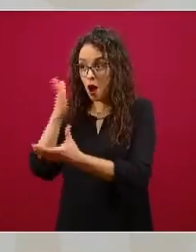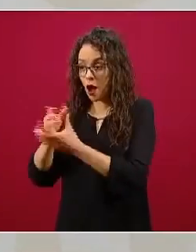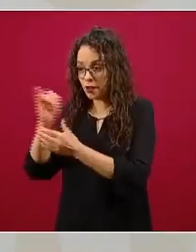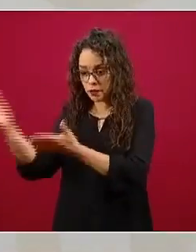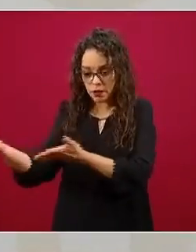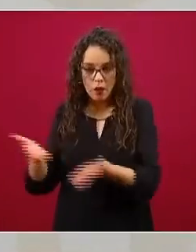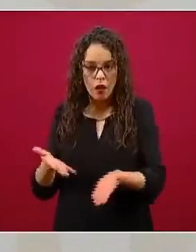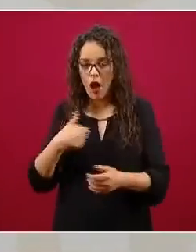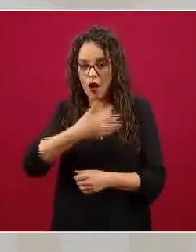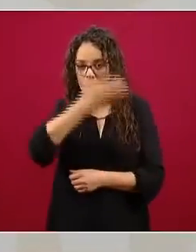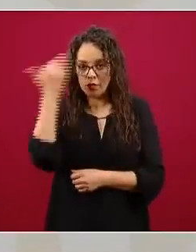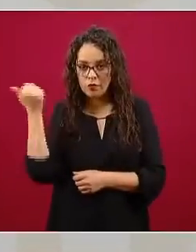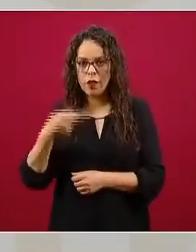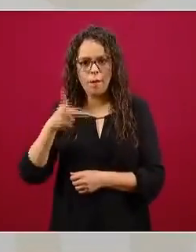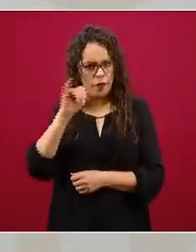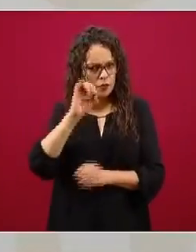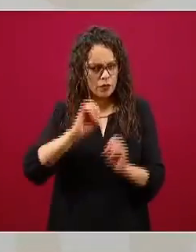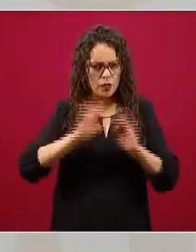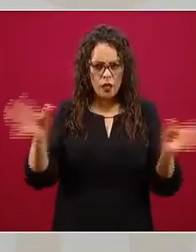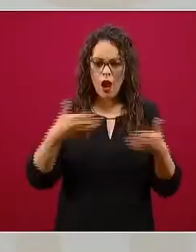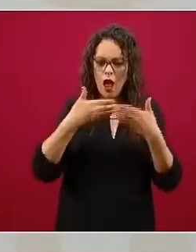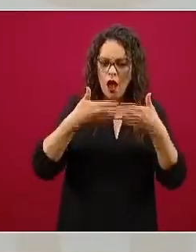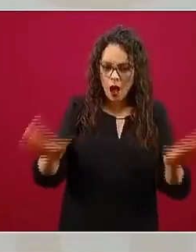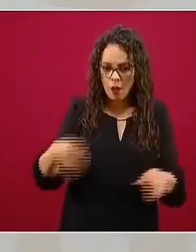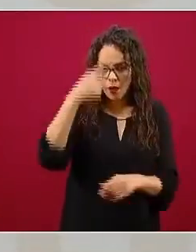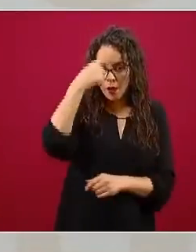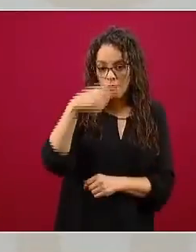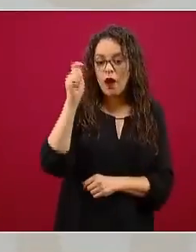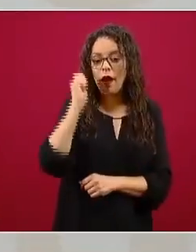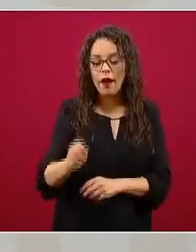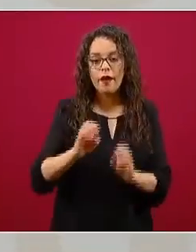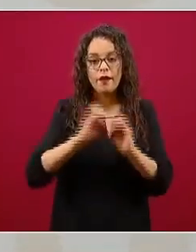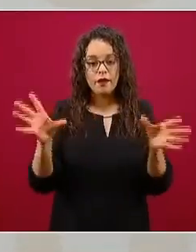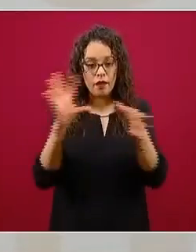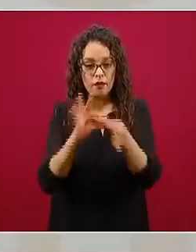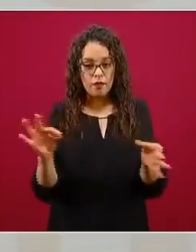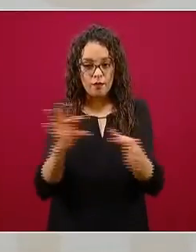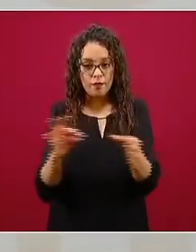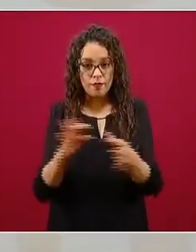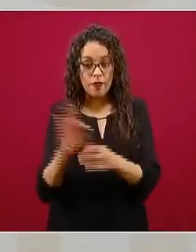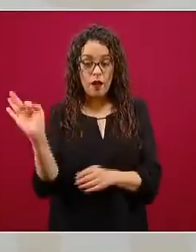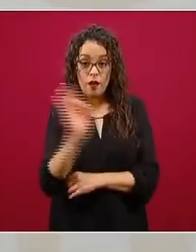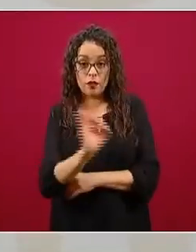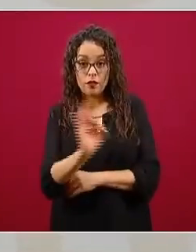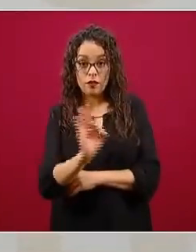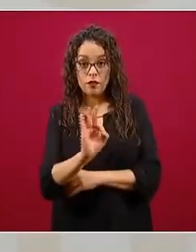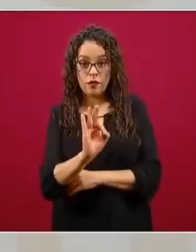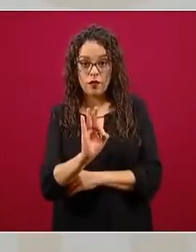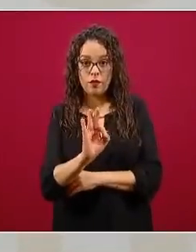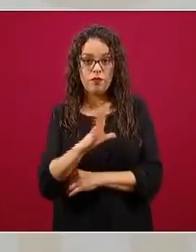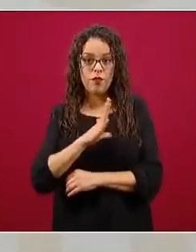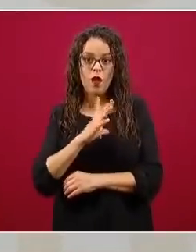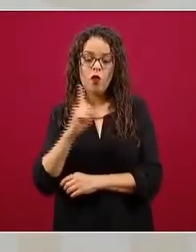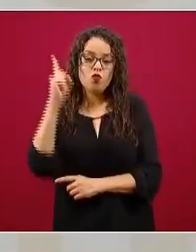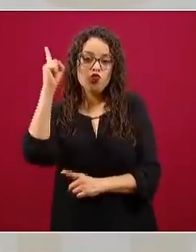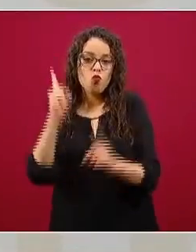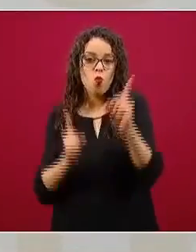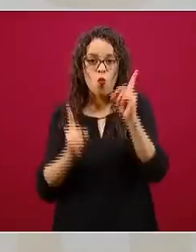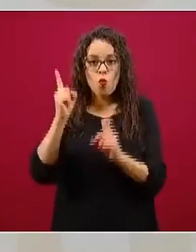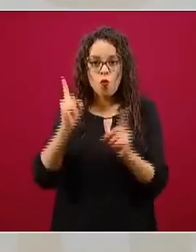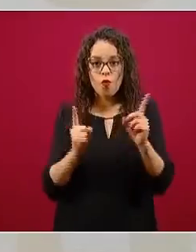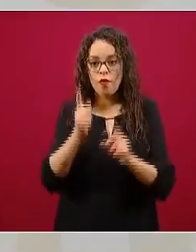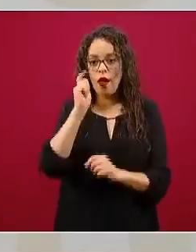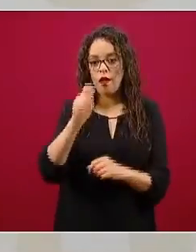a identificar cuáles son situaciones concretas que pudieran representar dudas sus